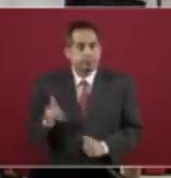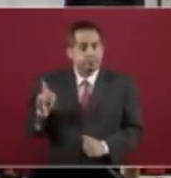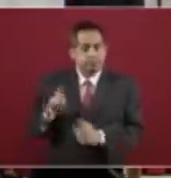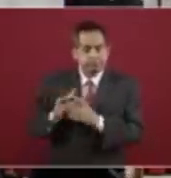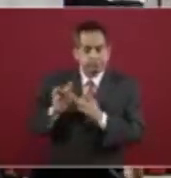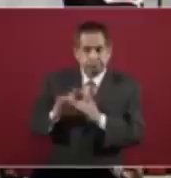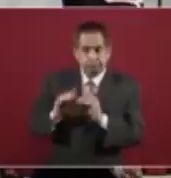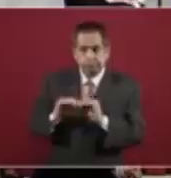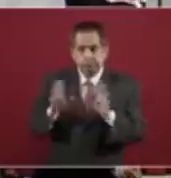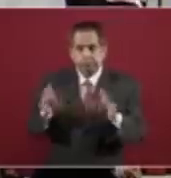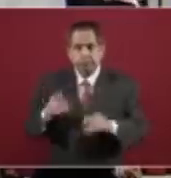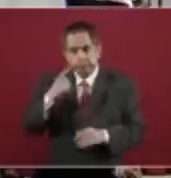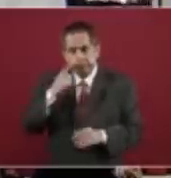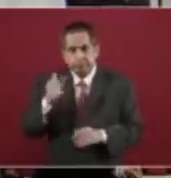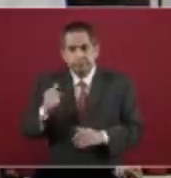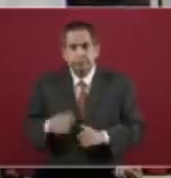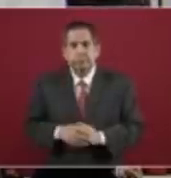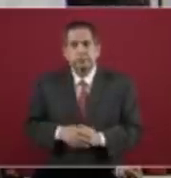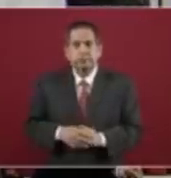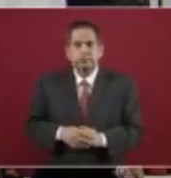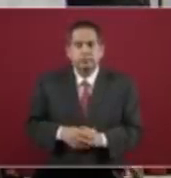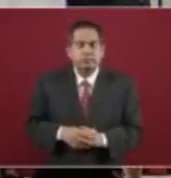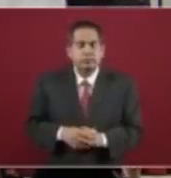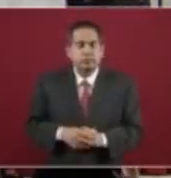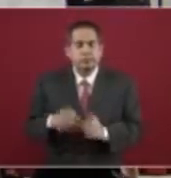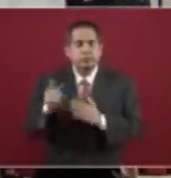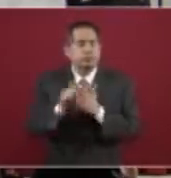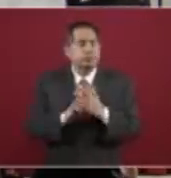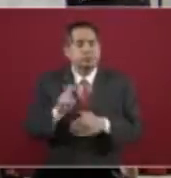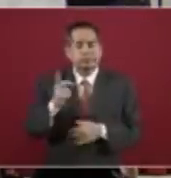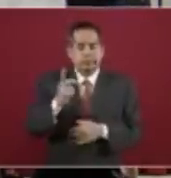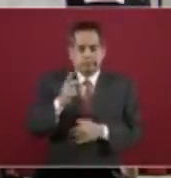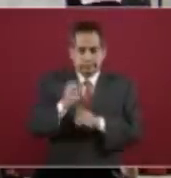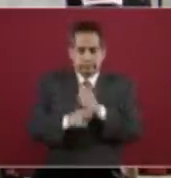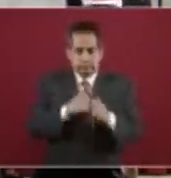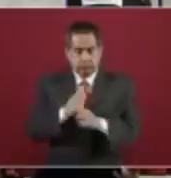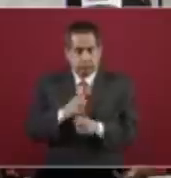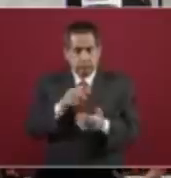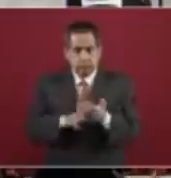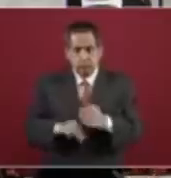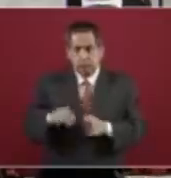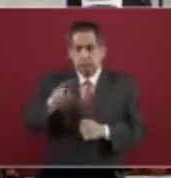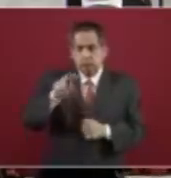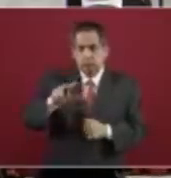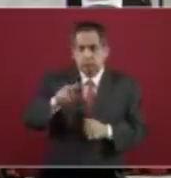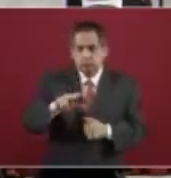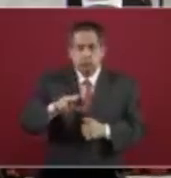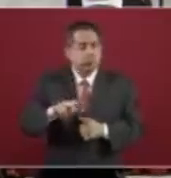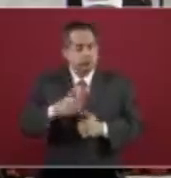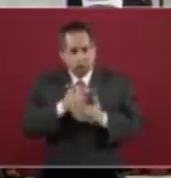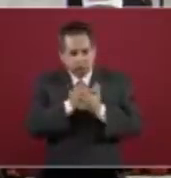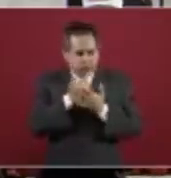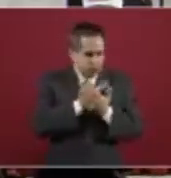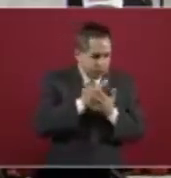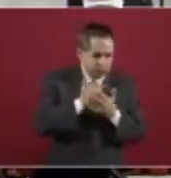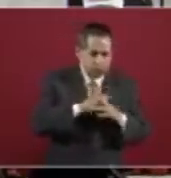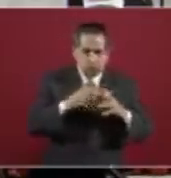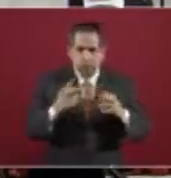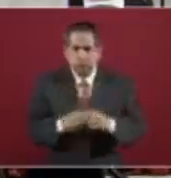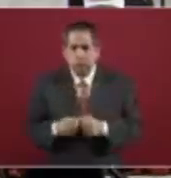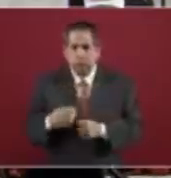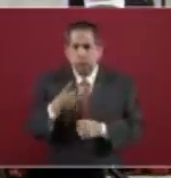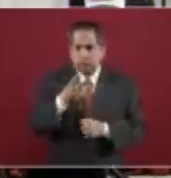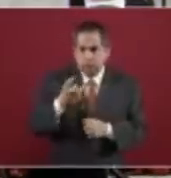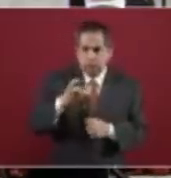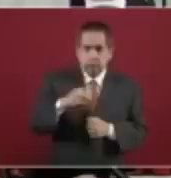tenemos el dato. En el mes de diciembre del 2018 tuvimos un padrón de 313